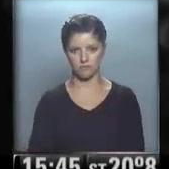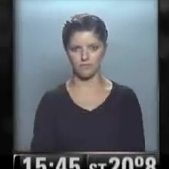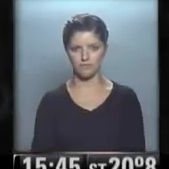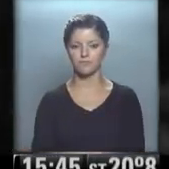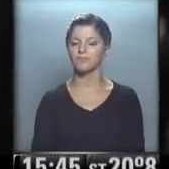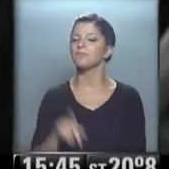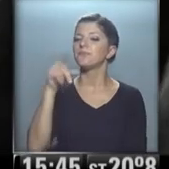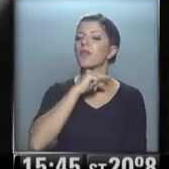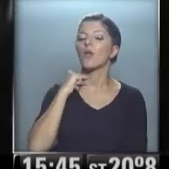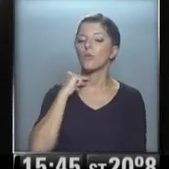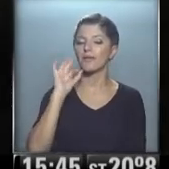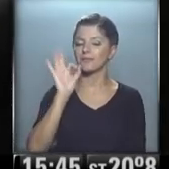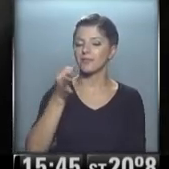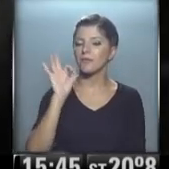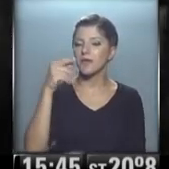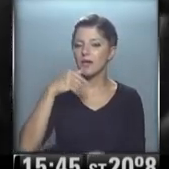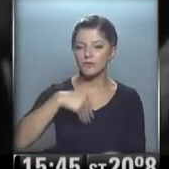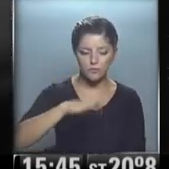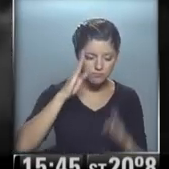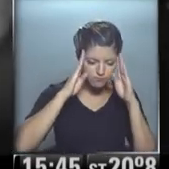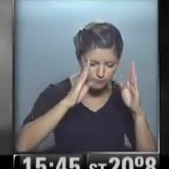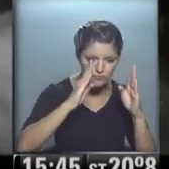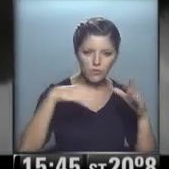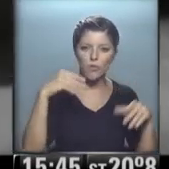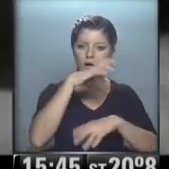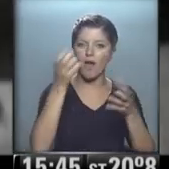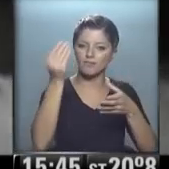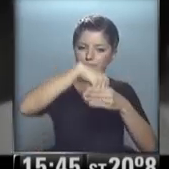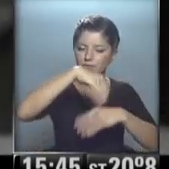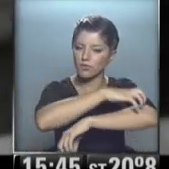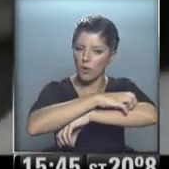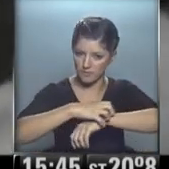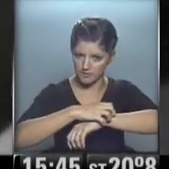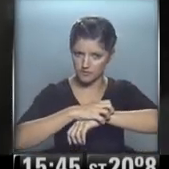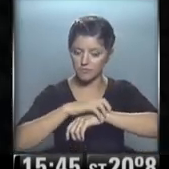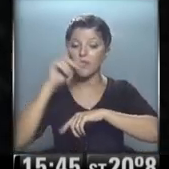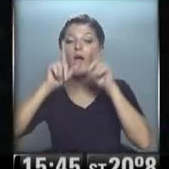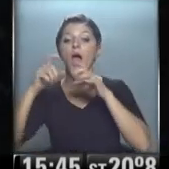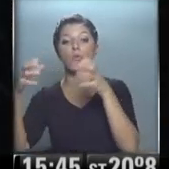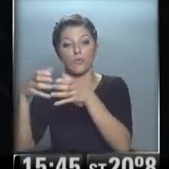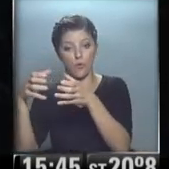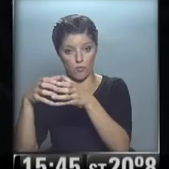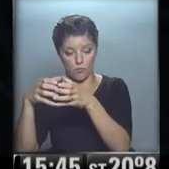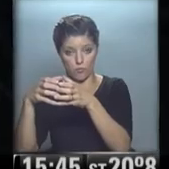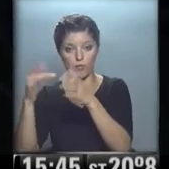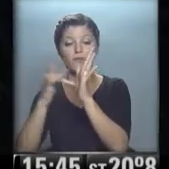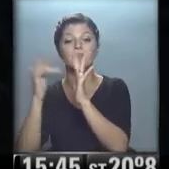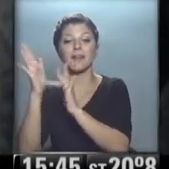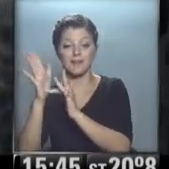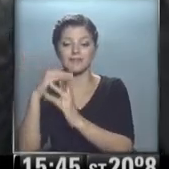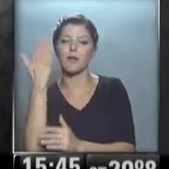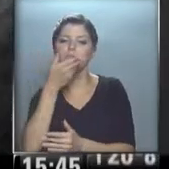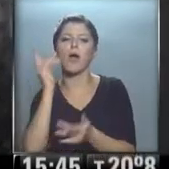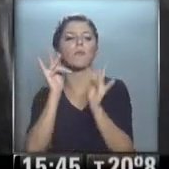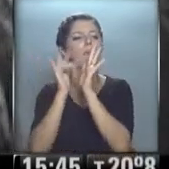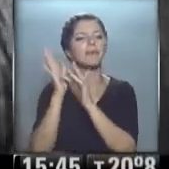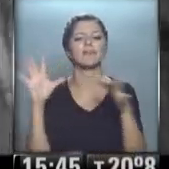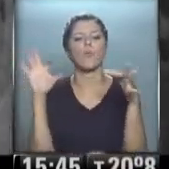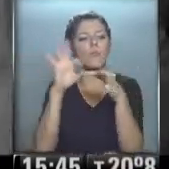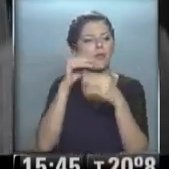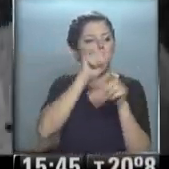Mujica sabía que su destino estaba en la villa. Los postulados del Concilio Vaticano II, que hablaban de una iglesia comprometida con